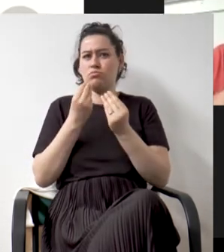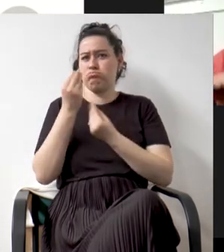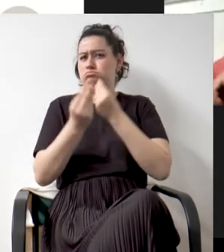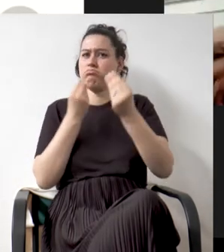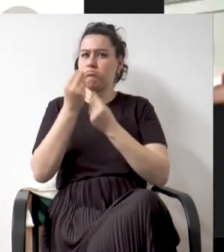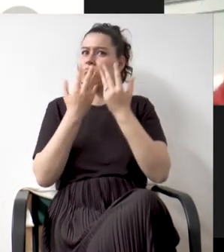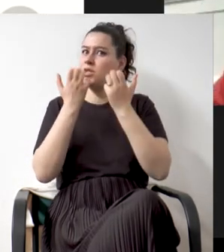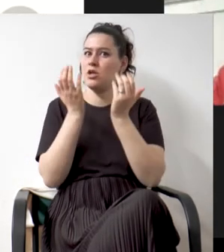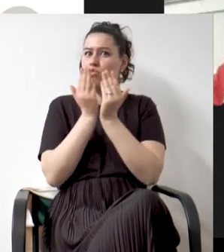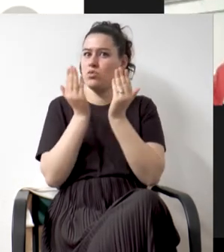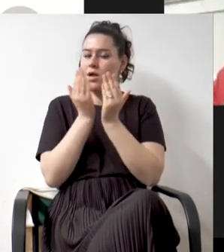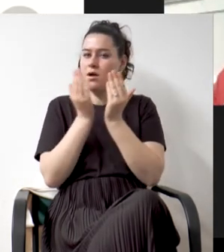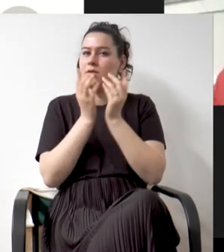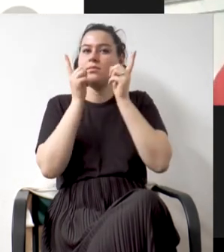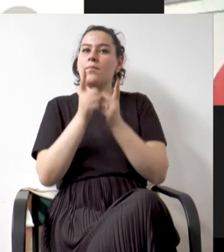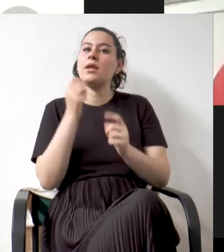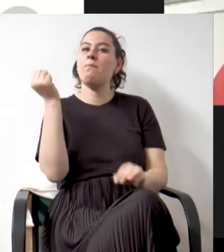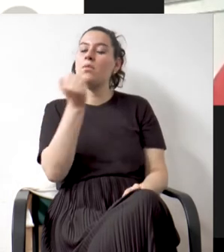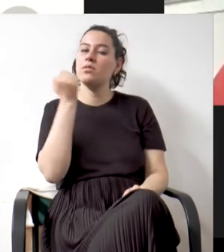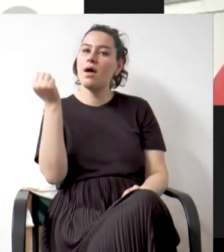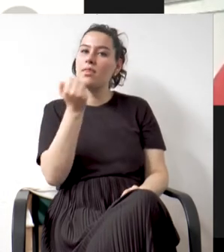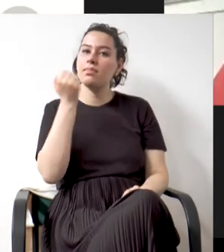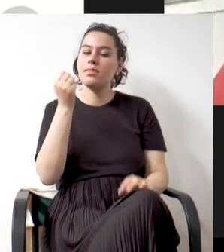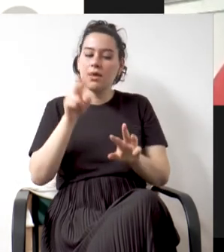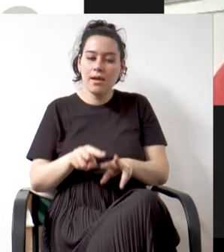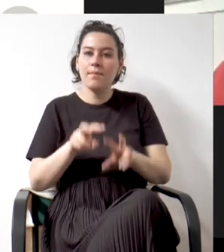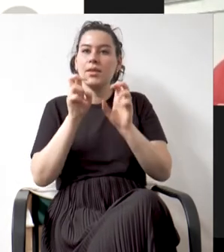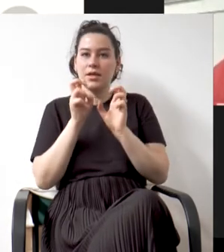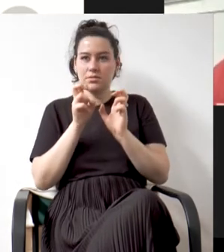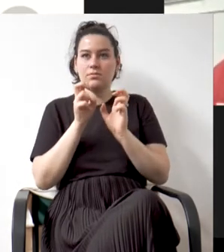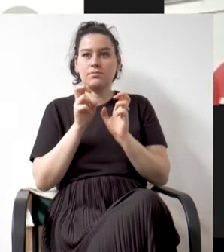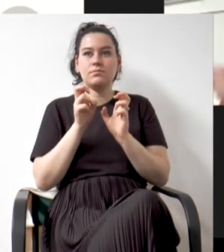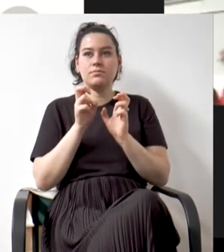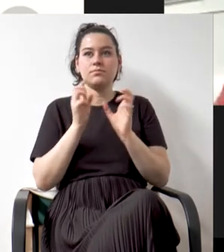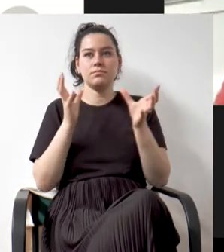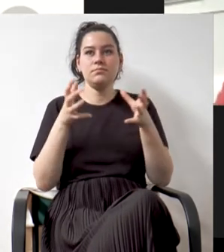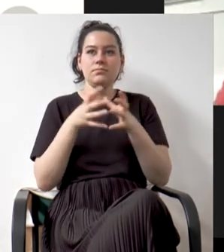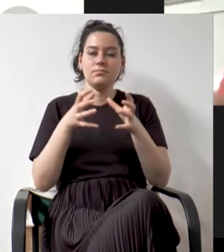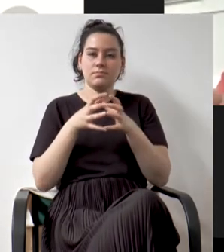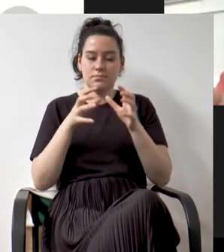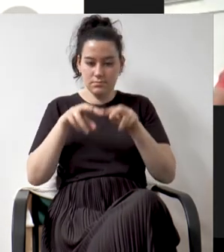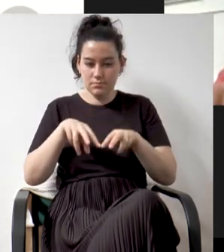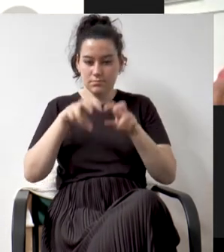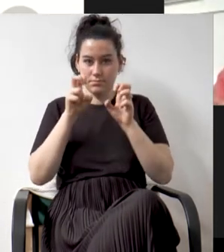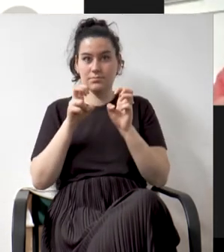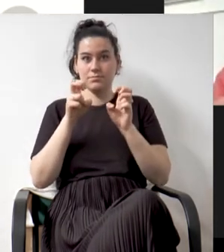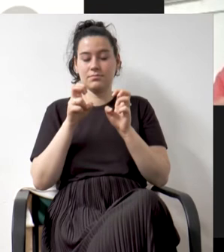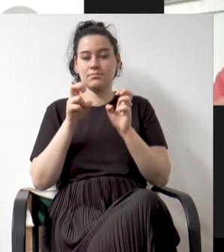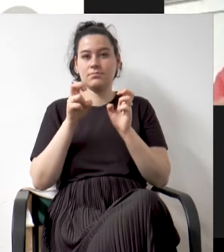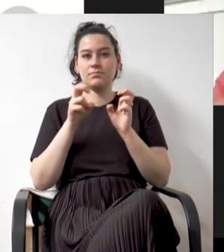estudiantes. Hay un vuelco importante también a la investigación, con este grupo de investigación sobre rendimiento humano,